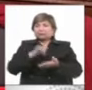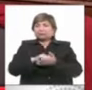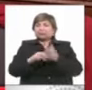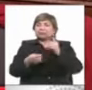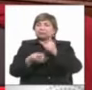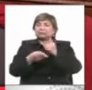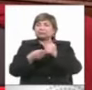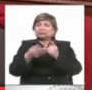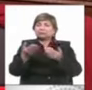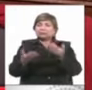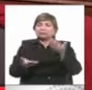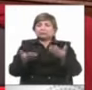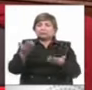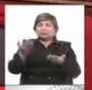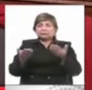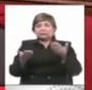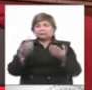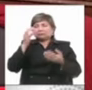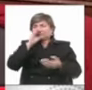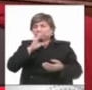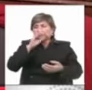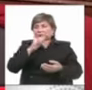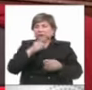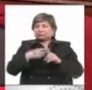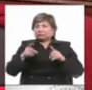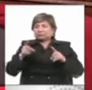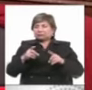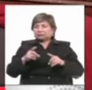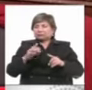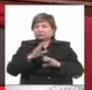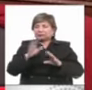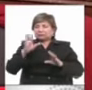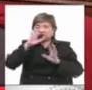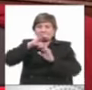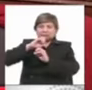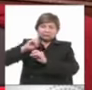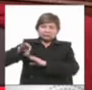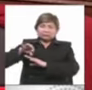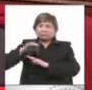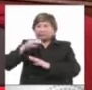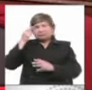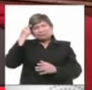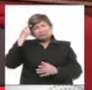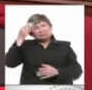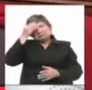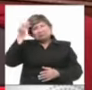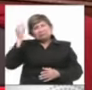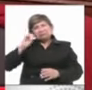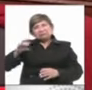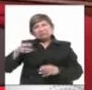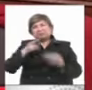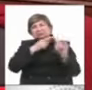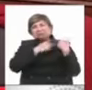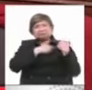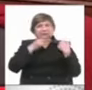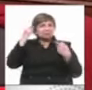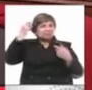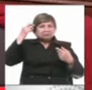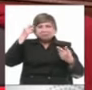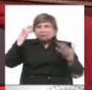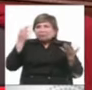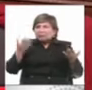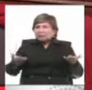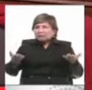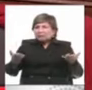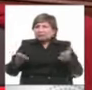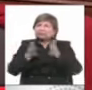ese tanto equilibrio de institucionalidad que se busca. Sin embargo, se obvia de eso y no existe ni siquiera la responsabilidad política